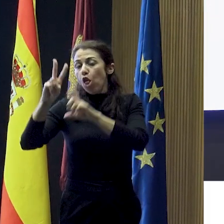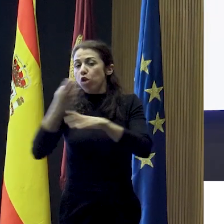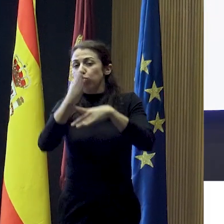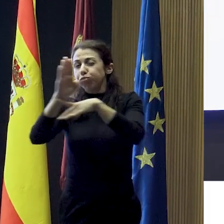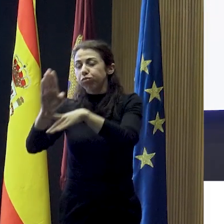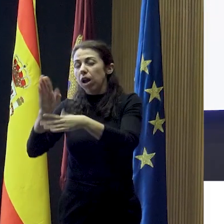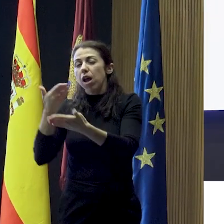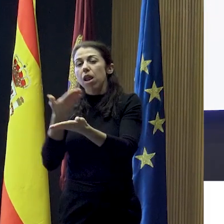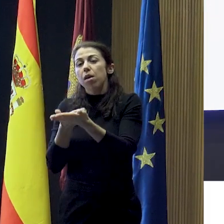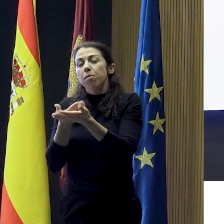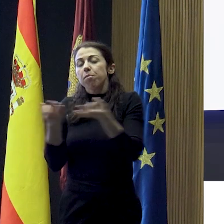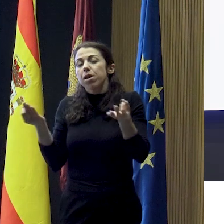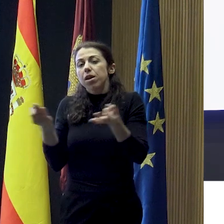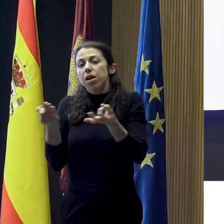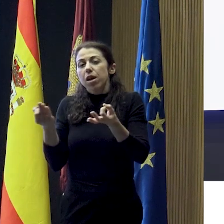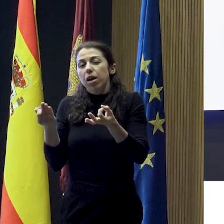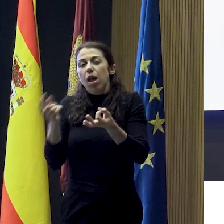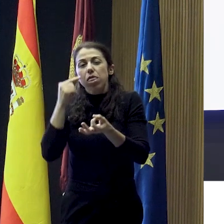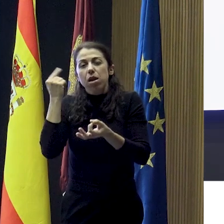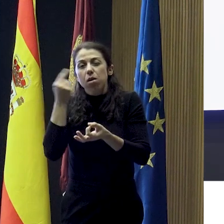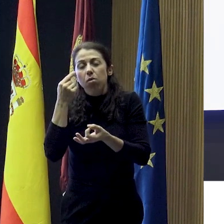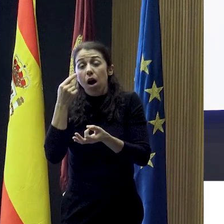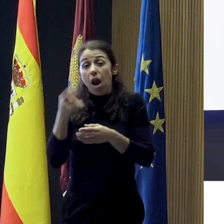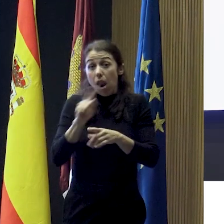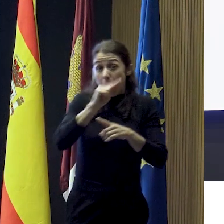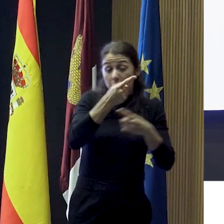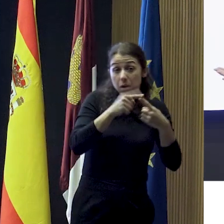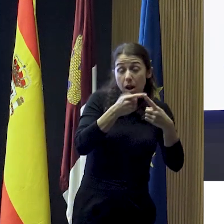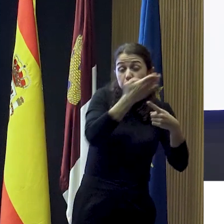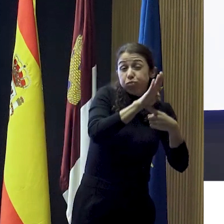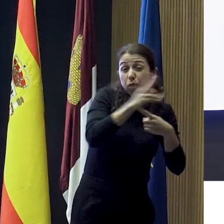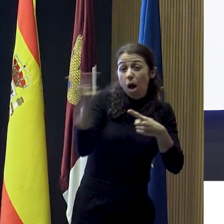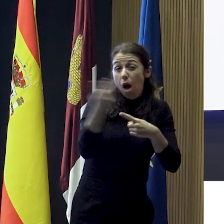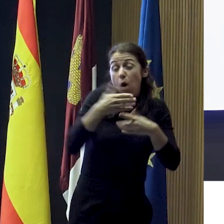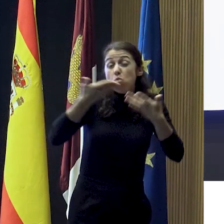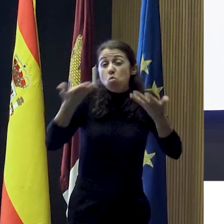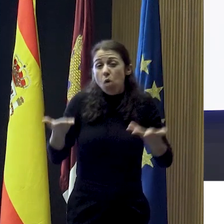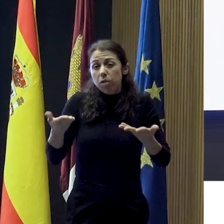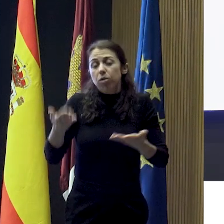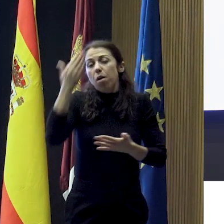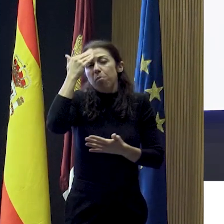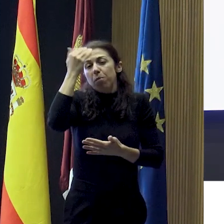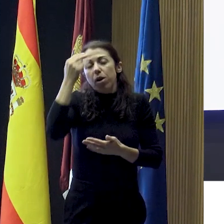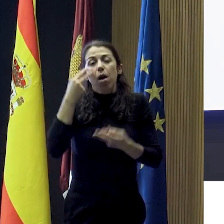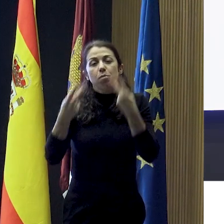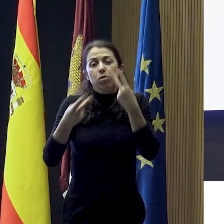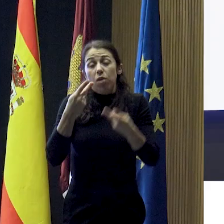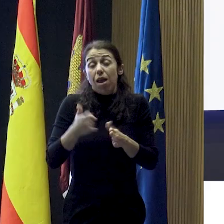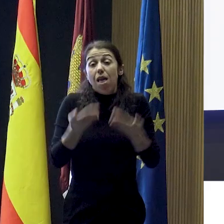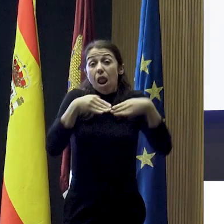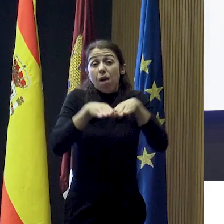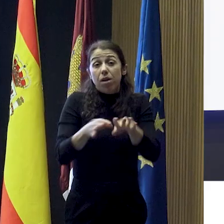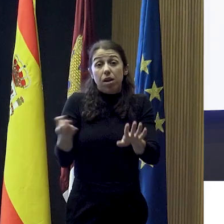le piden que identifique cuál es la que le presentaron primero. Estamos midiendo memoria visual. Y al mismo